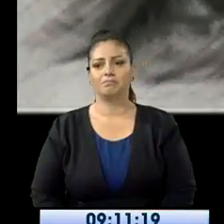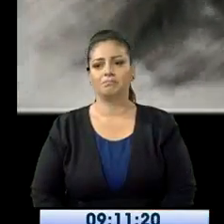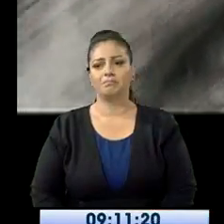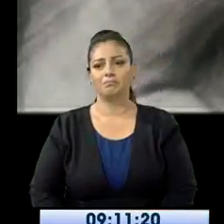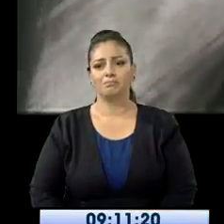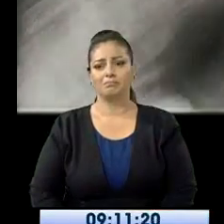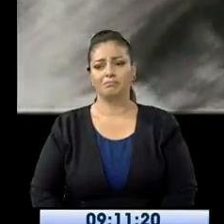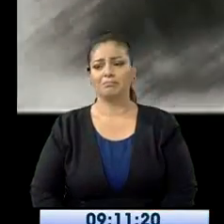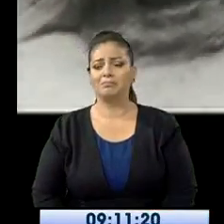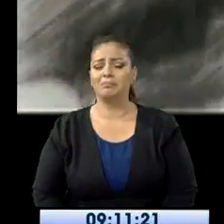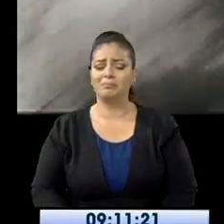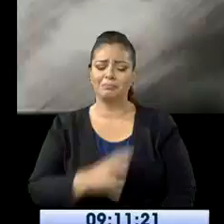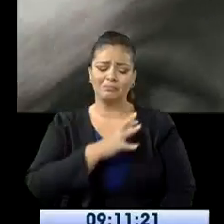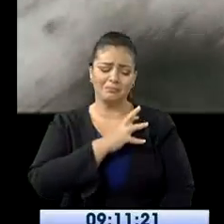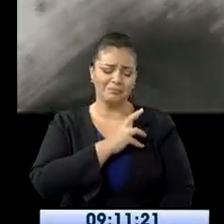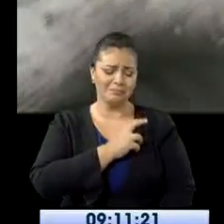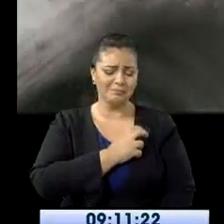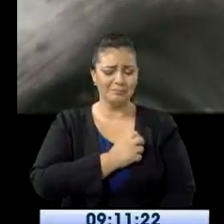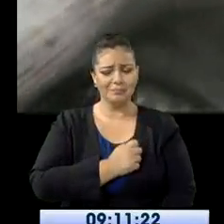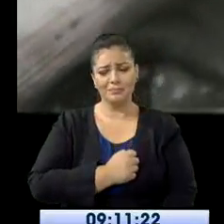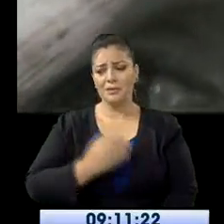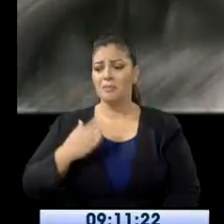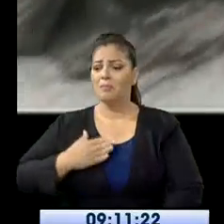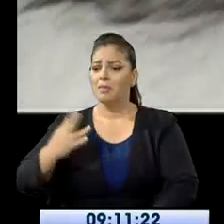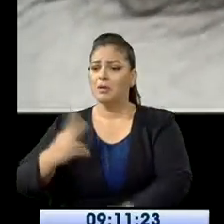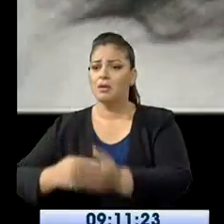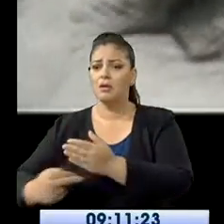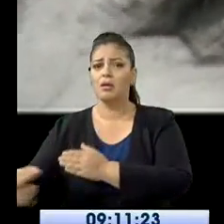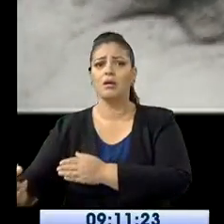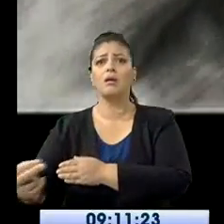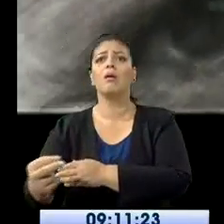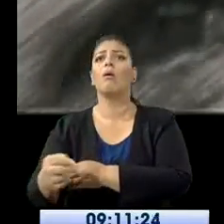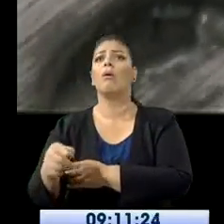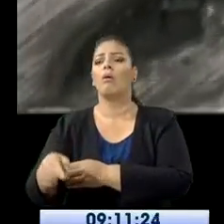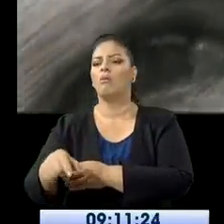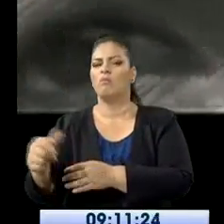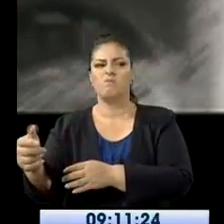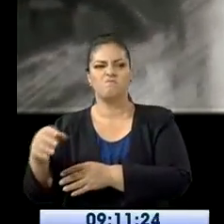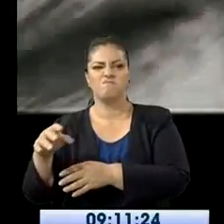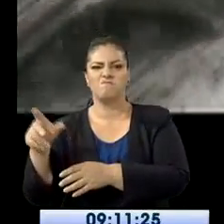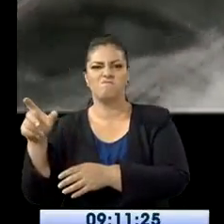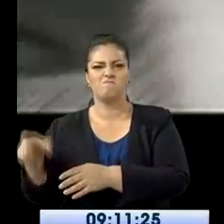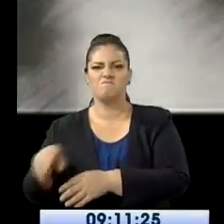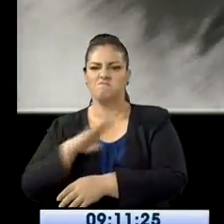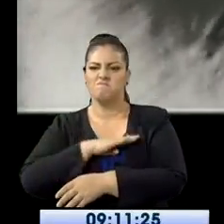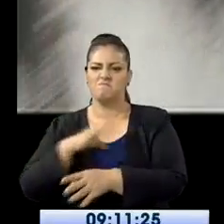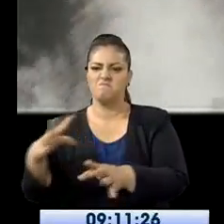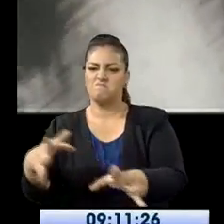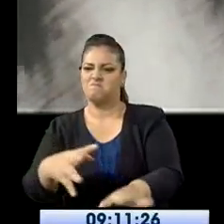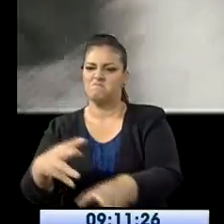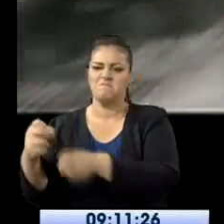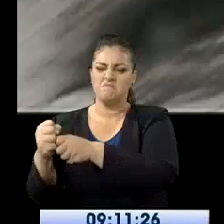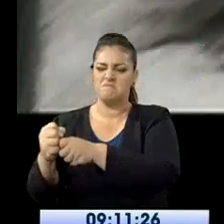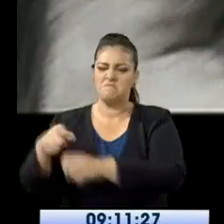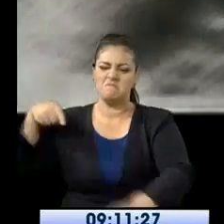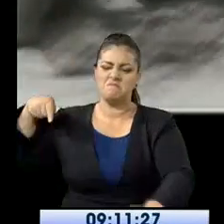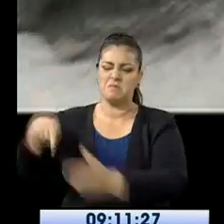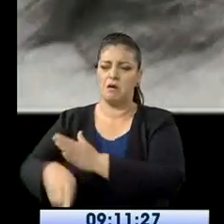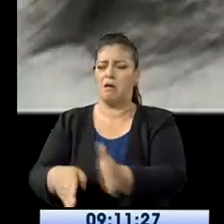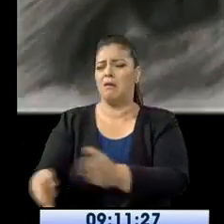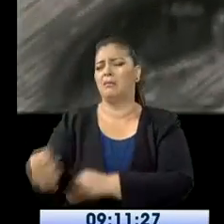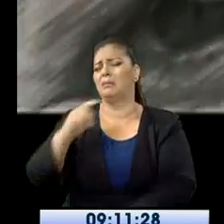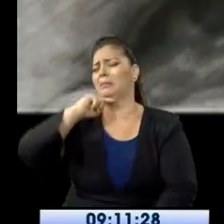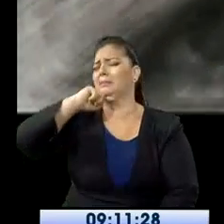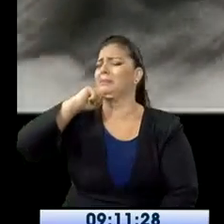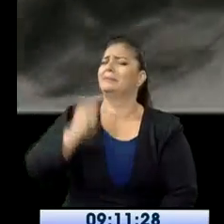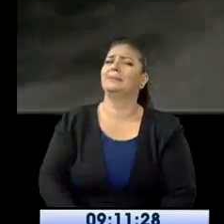Tanta maldad a mi hijo de esa manera, y un perro merece morir así. A mi chiquito me lo mataron de esa forma tan horrible. ¿Por